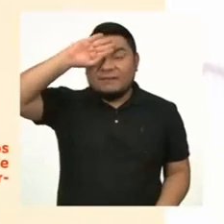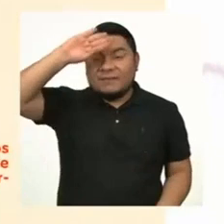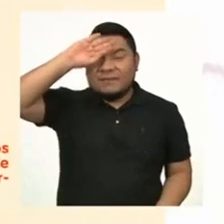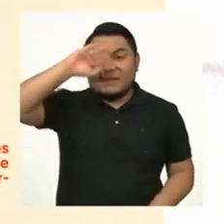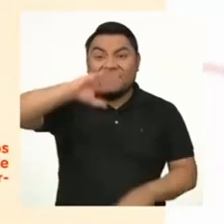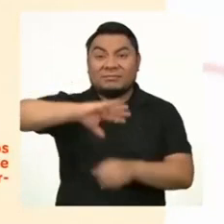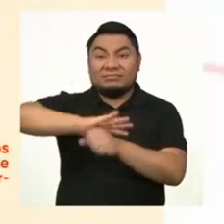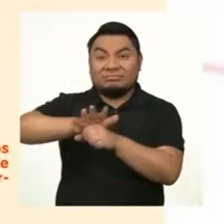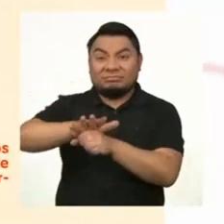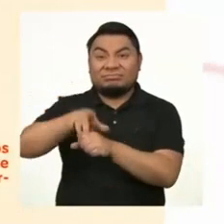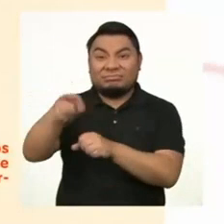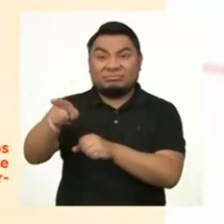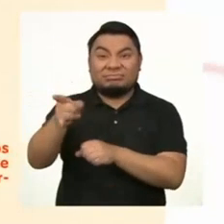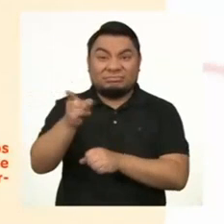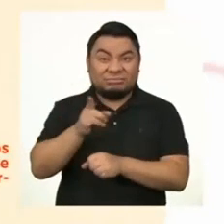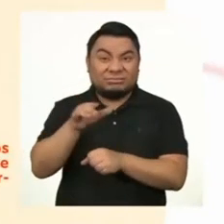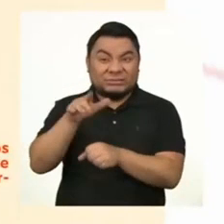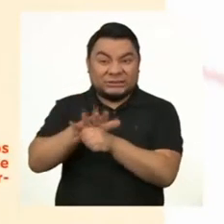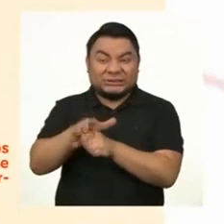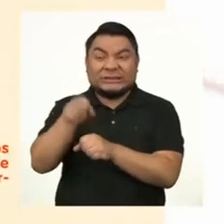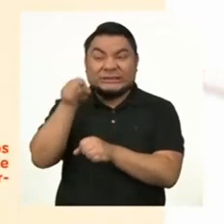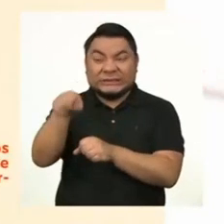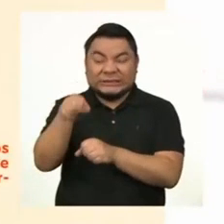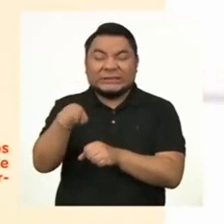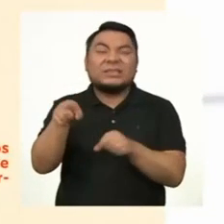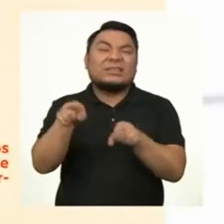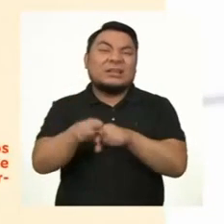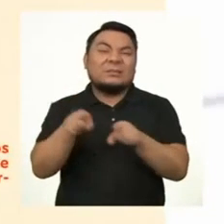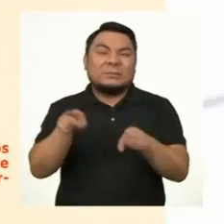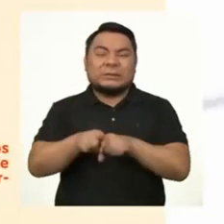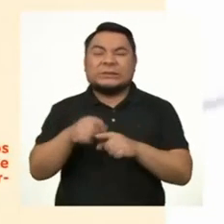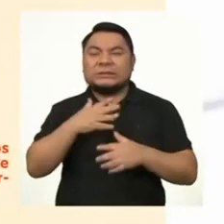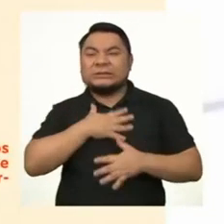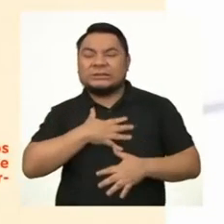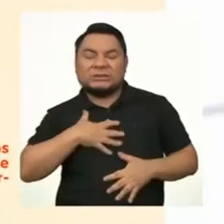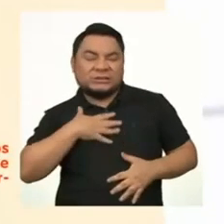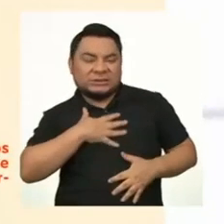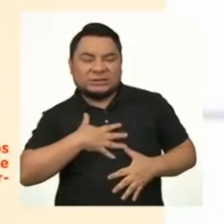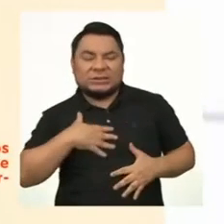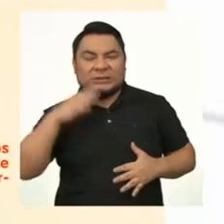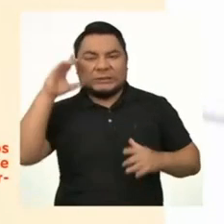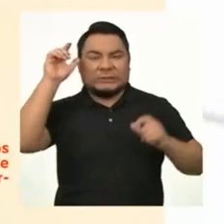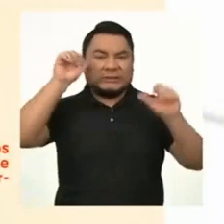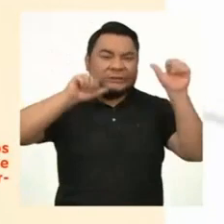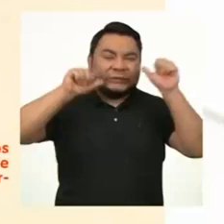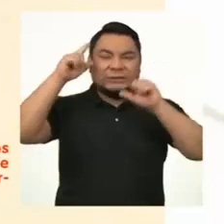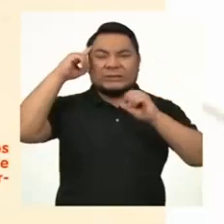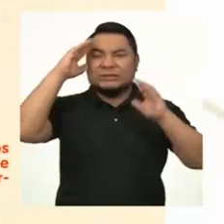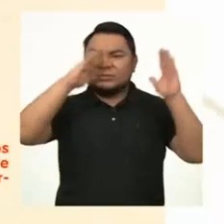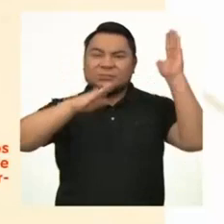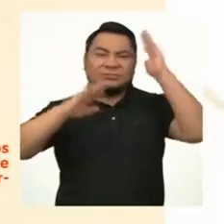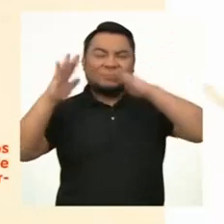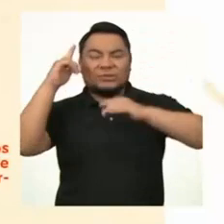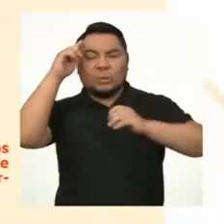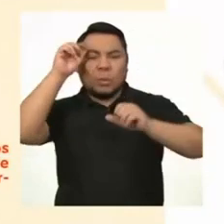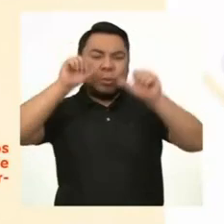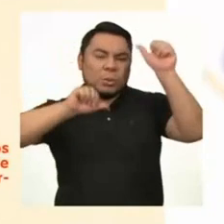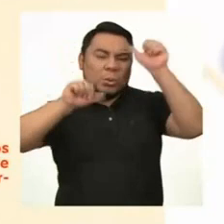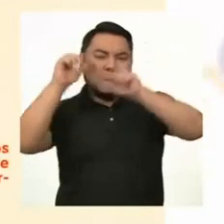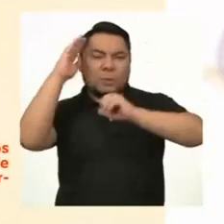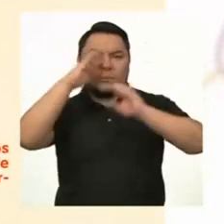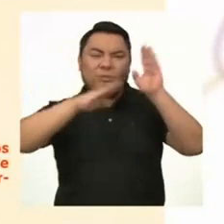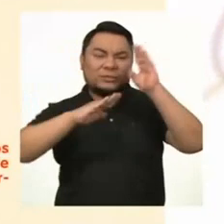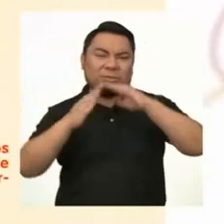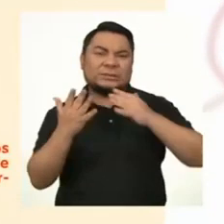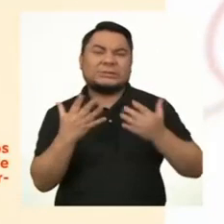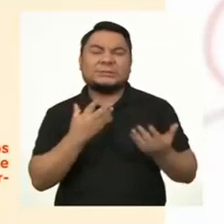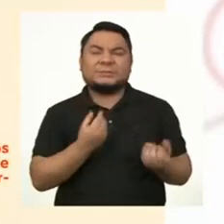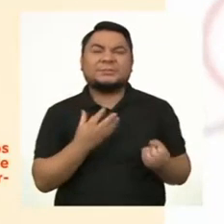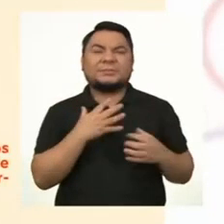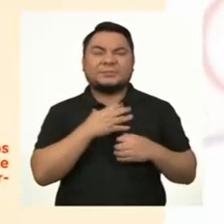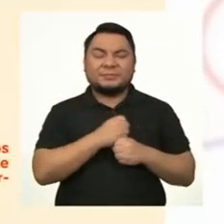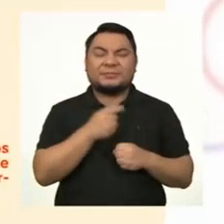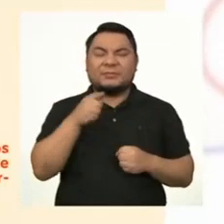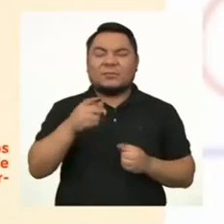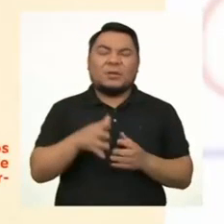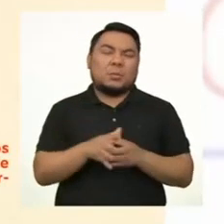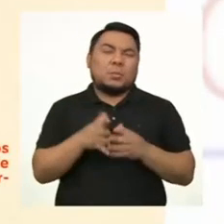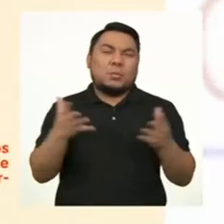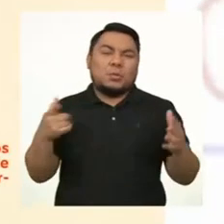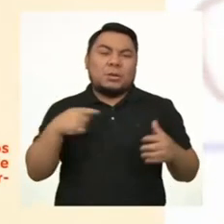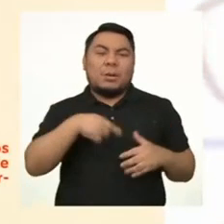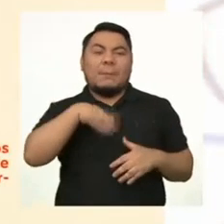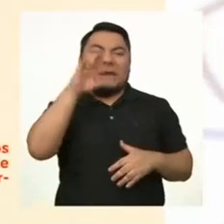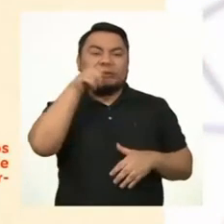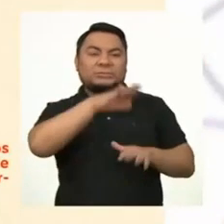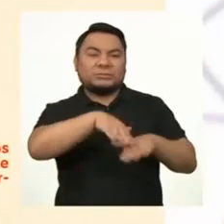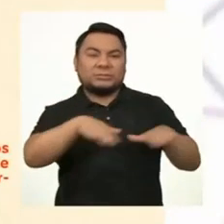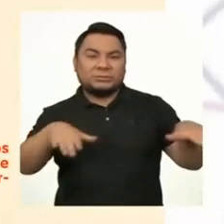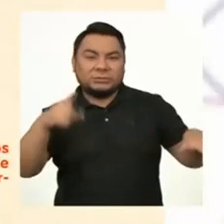coronavirus, COVID-19, trae consigo emociones como ansiedad, estrés e incertidumbre, que son especialmente intensas en